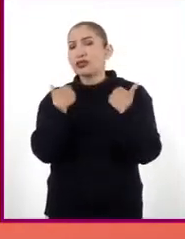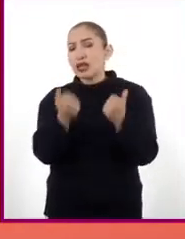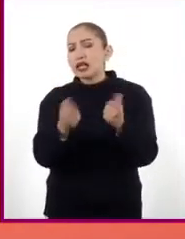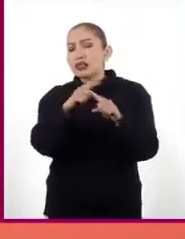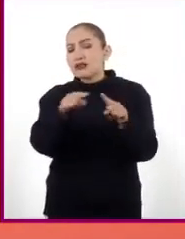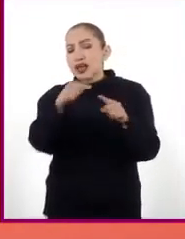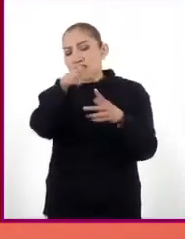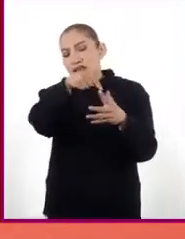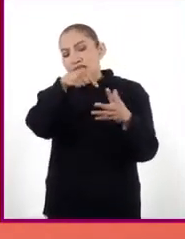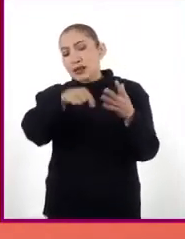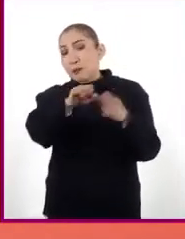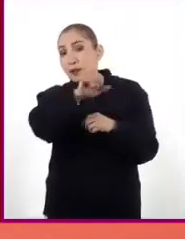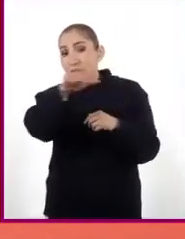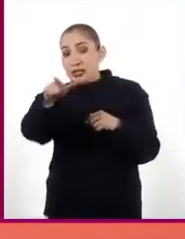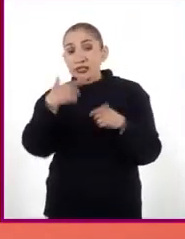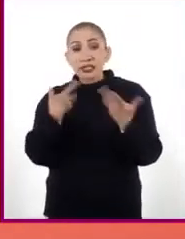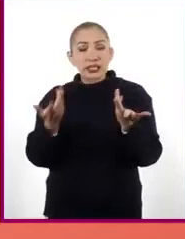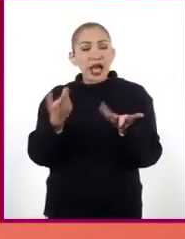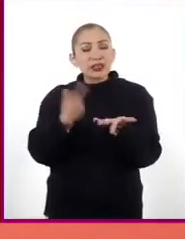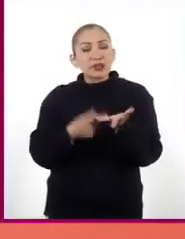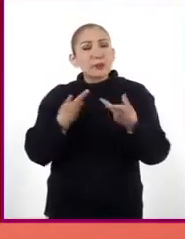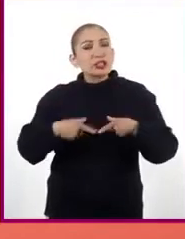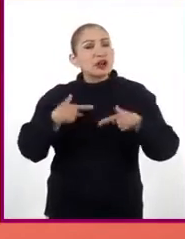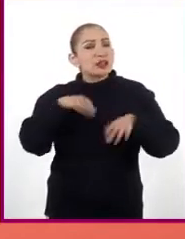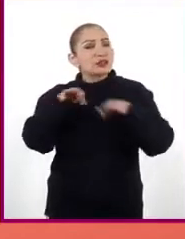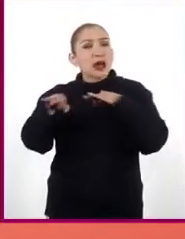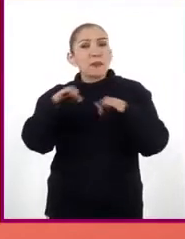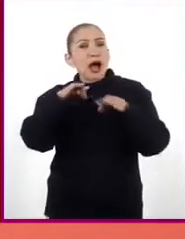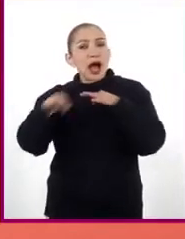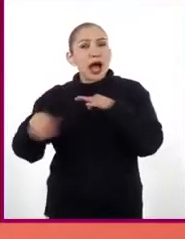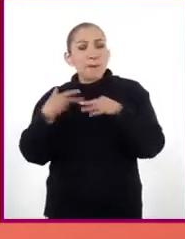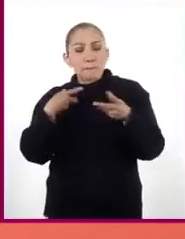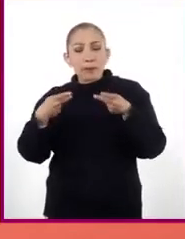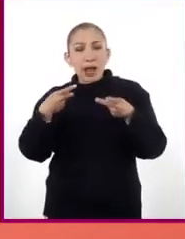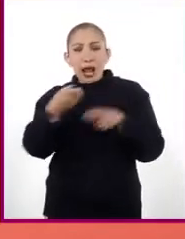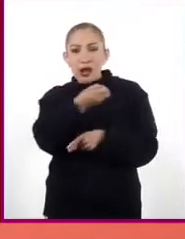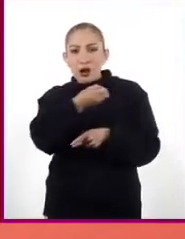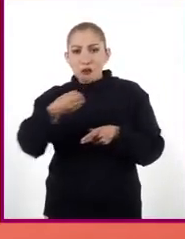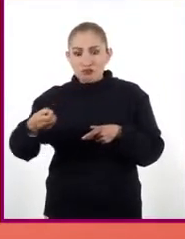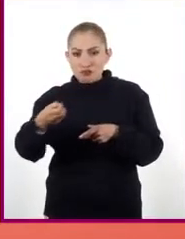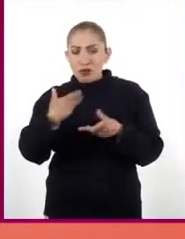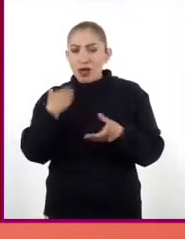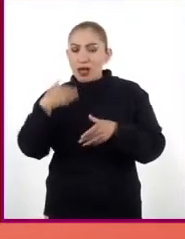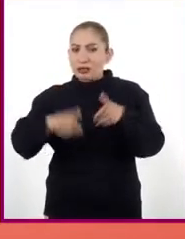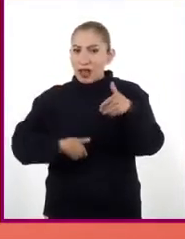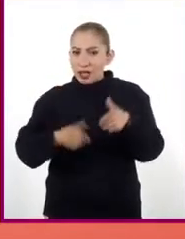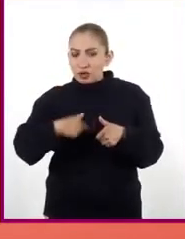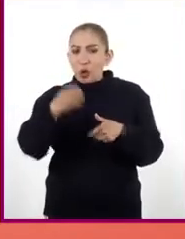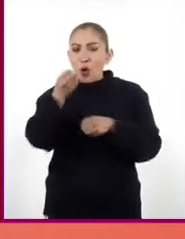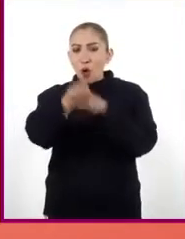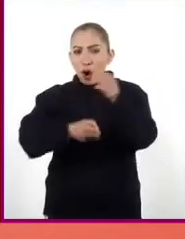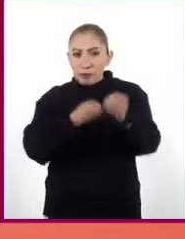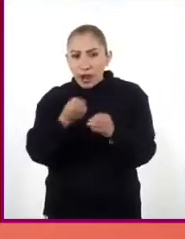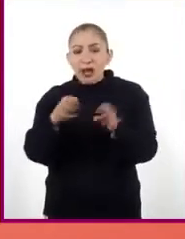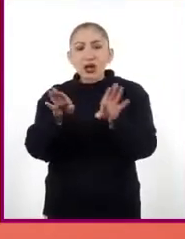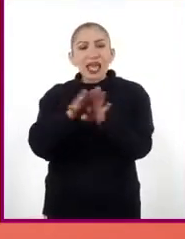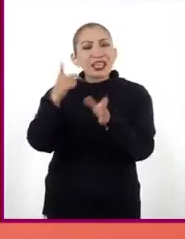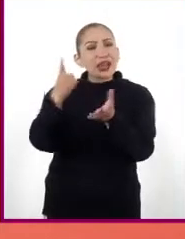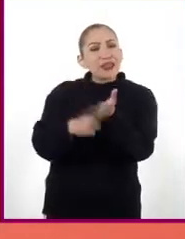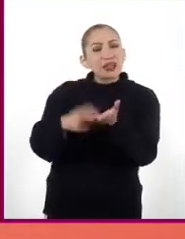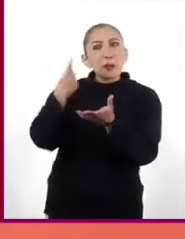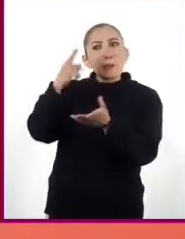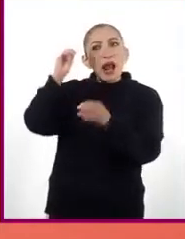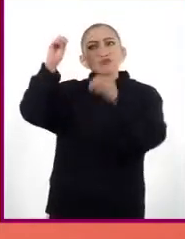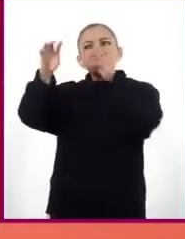las distintas profesiones y oficios que intervienen en la magia del teatro, los componentes de un espectáculo y